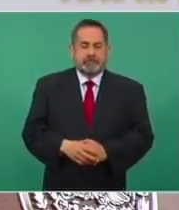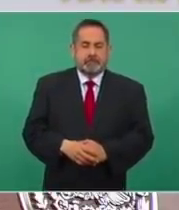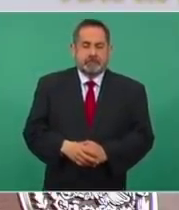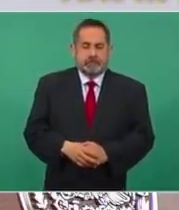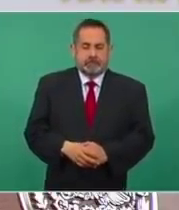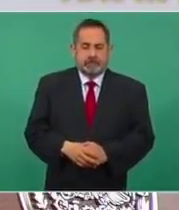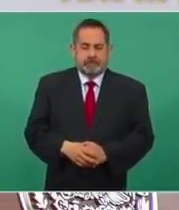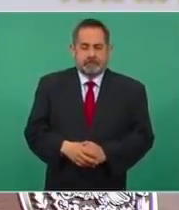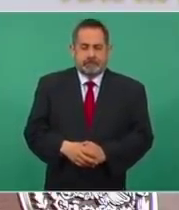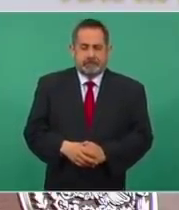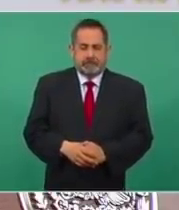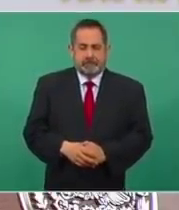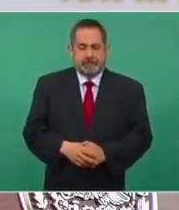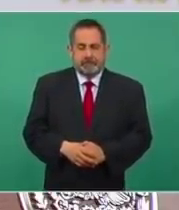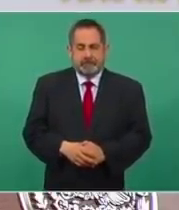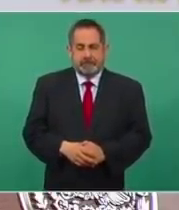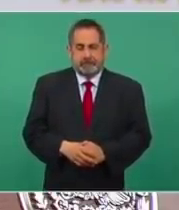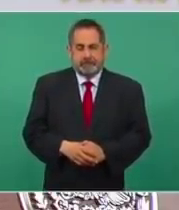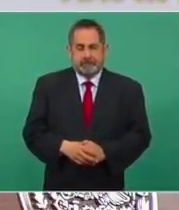Debes.